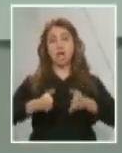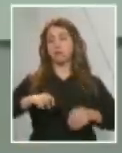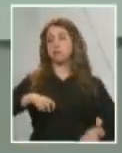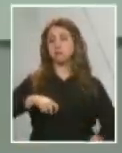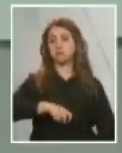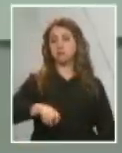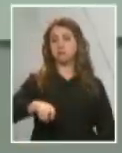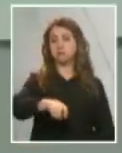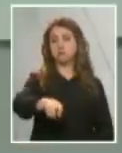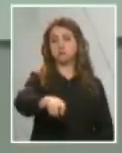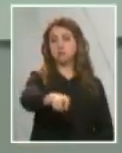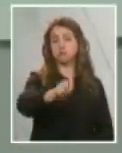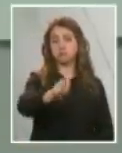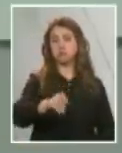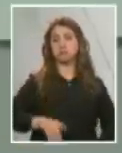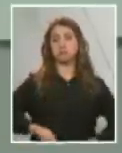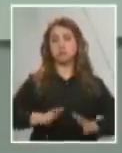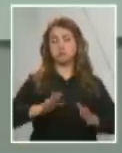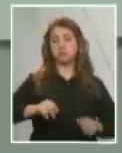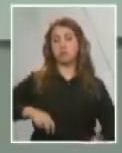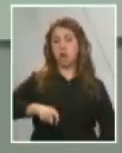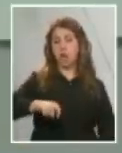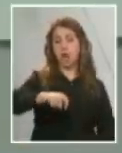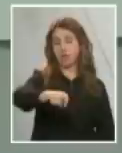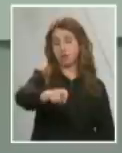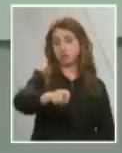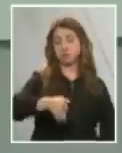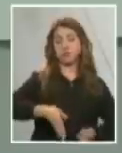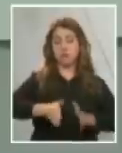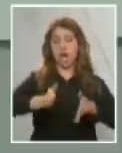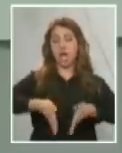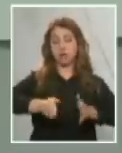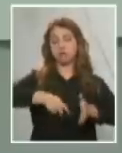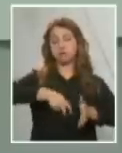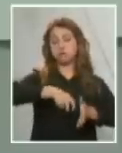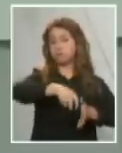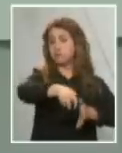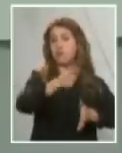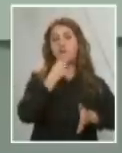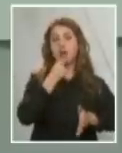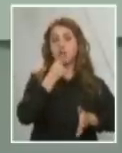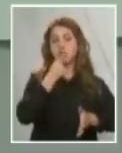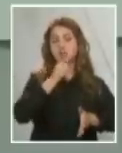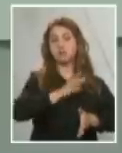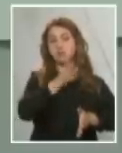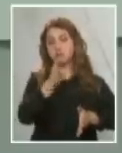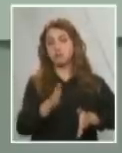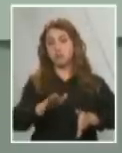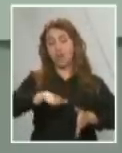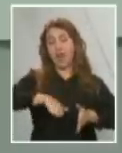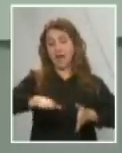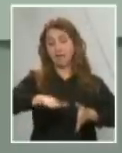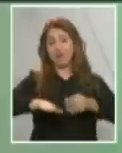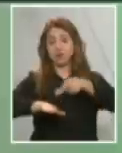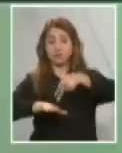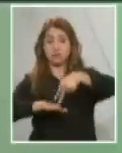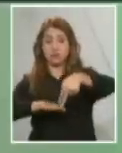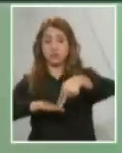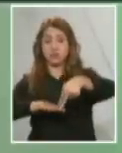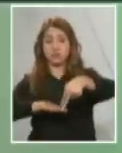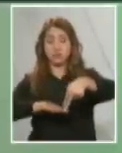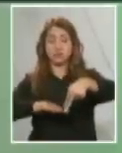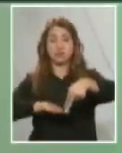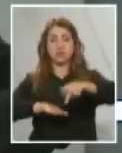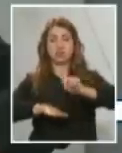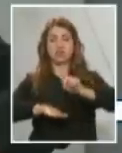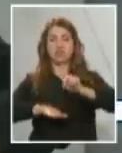Por eso ando por las calles. Es mucho más fácil andar por las calles que por las veredas. Es más fácil, pero es peligroso.